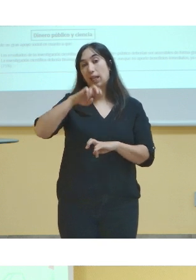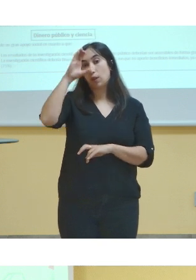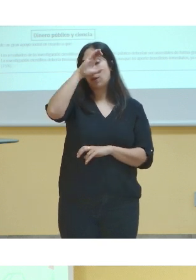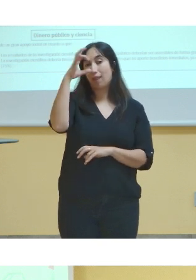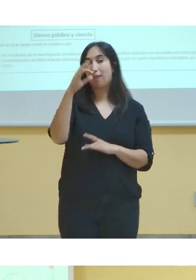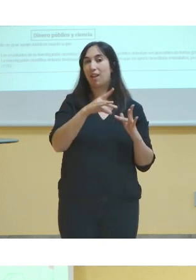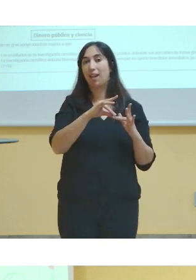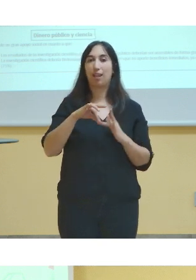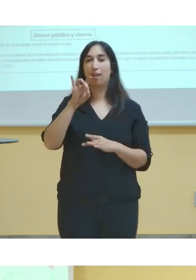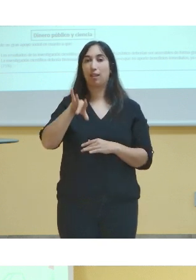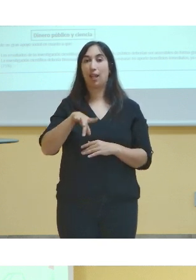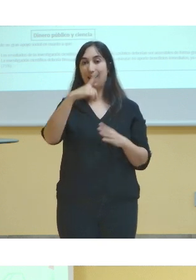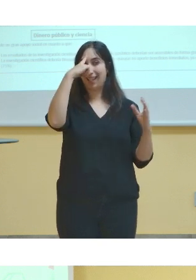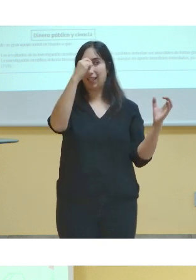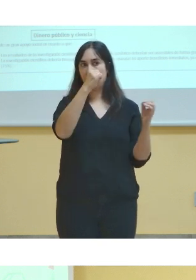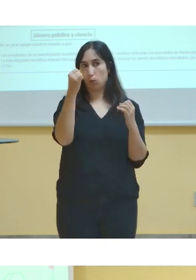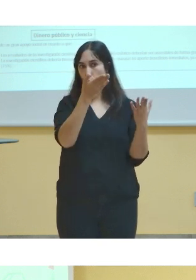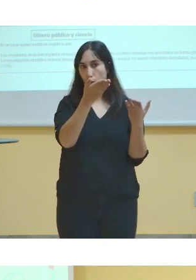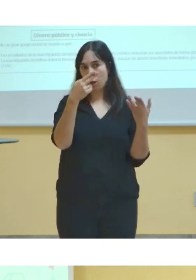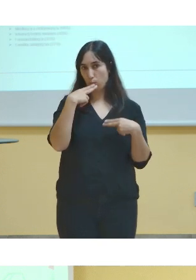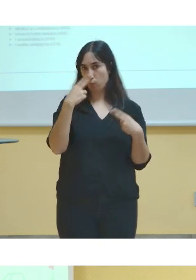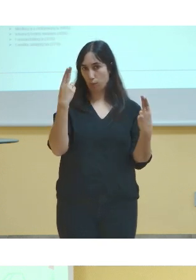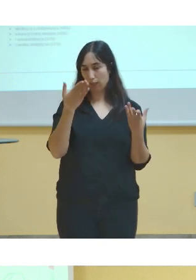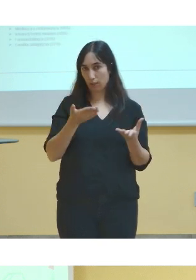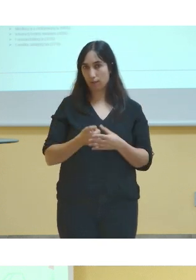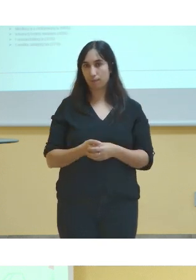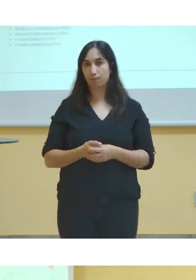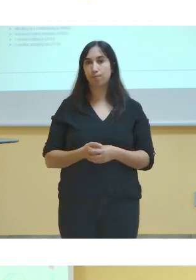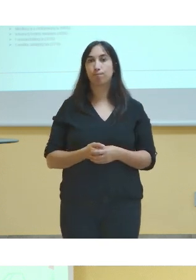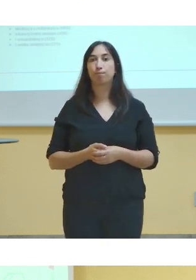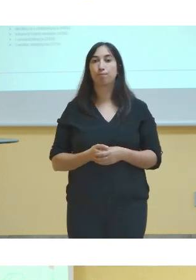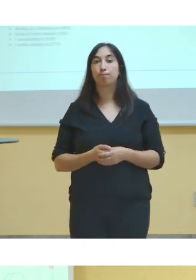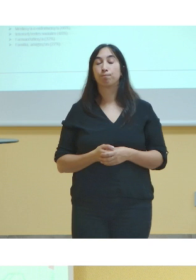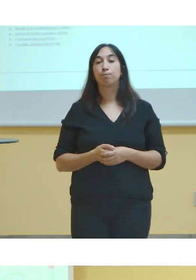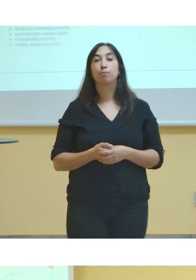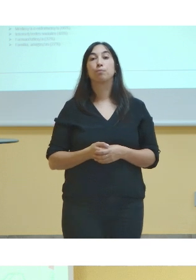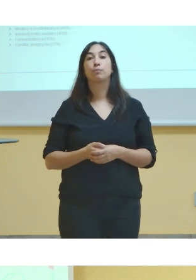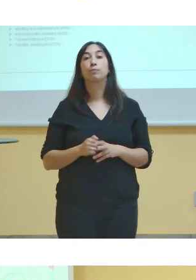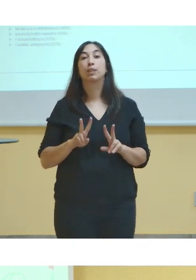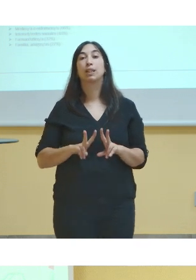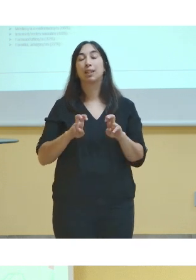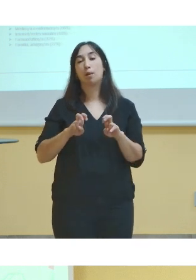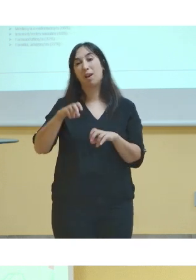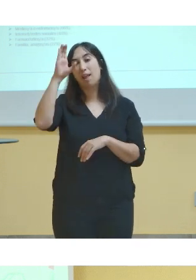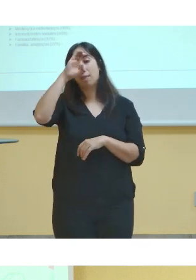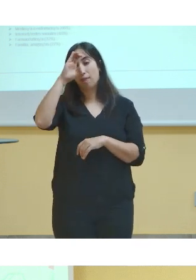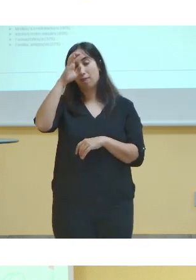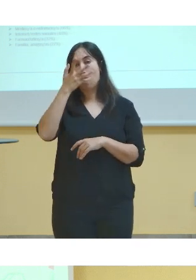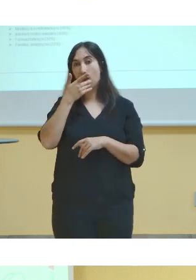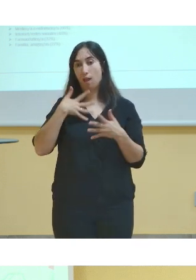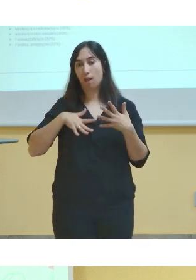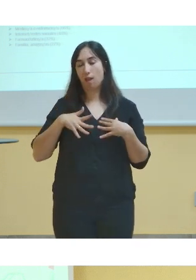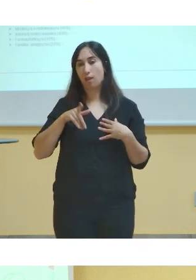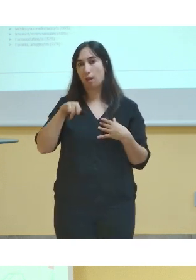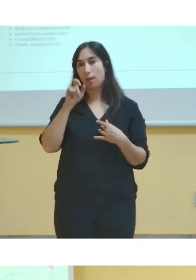liderar por parte de las instituciones públicas. En cuanto a la alfabetización científica, aquí sí que vemos que